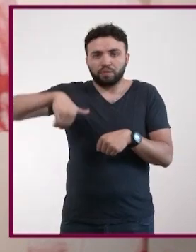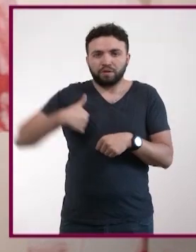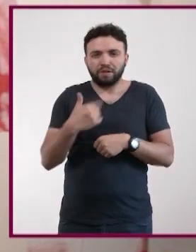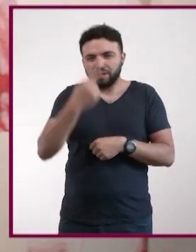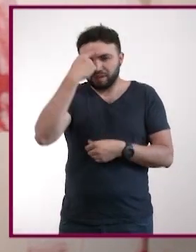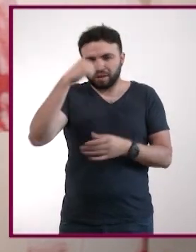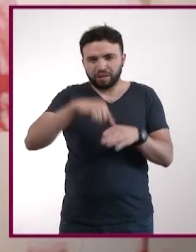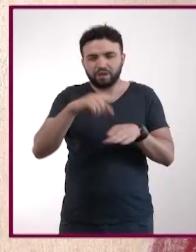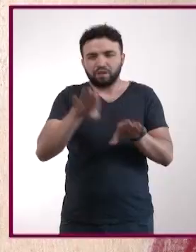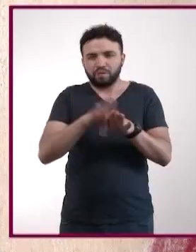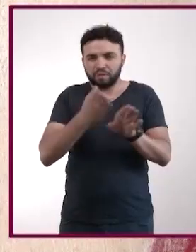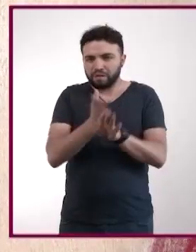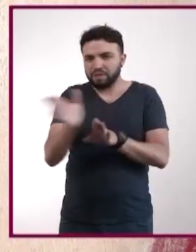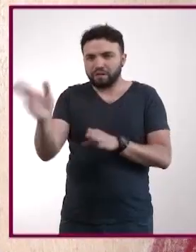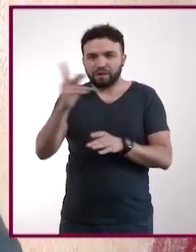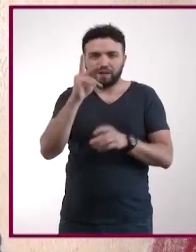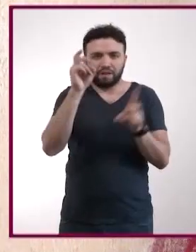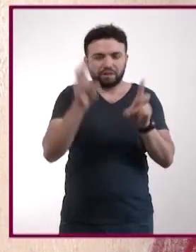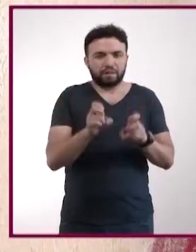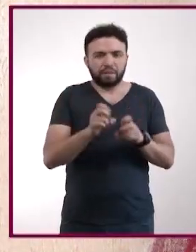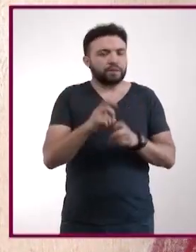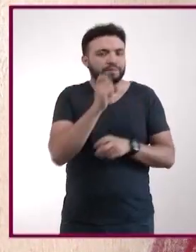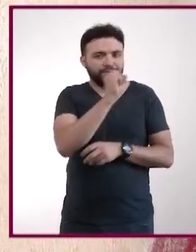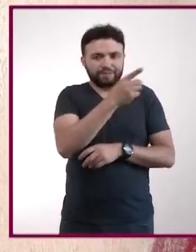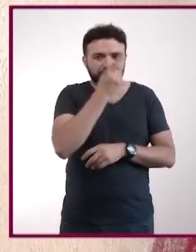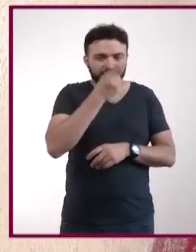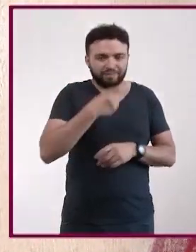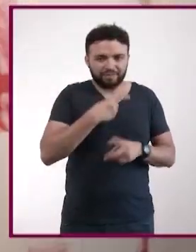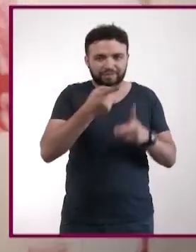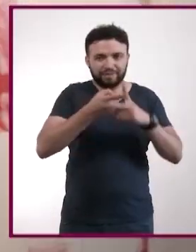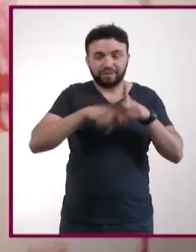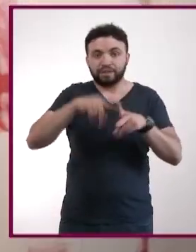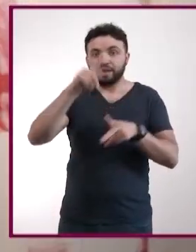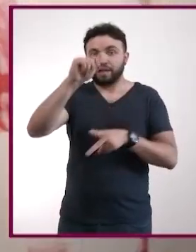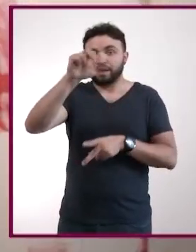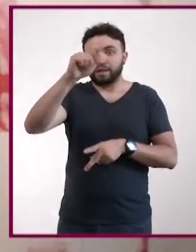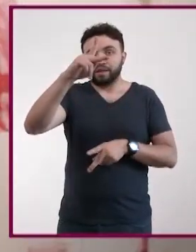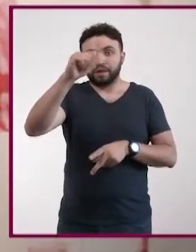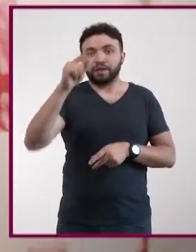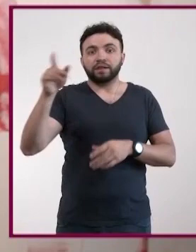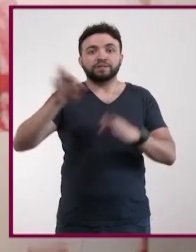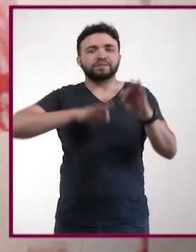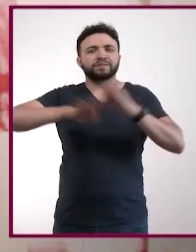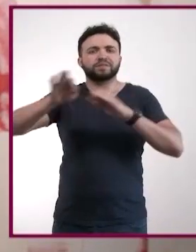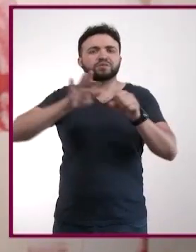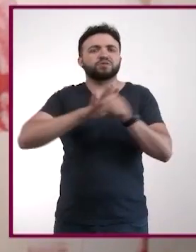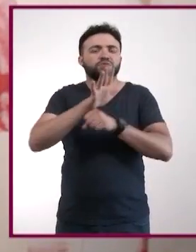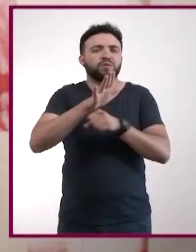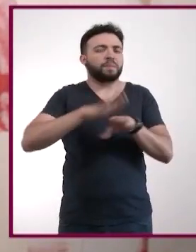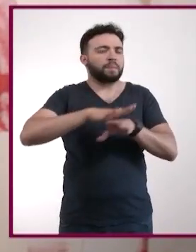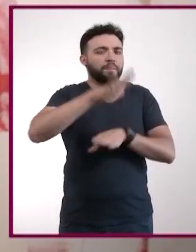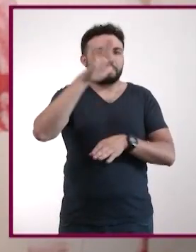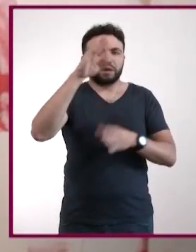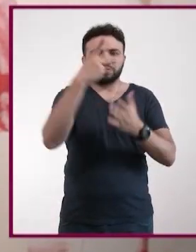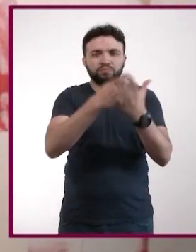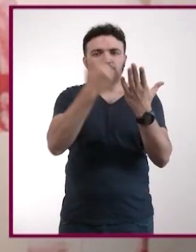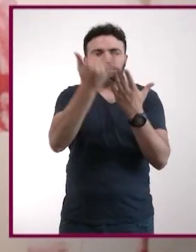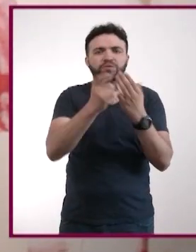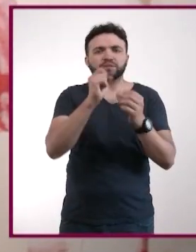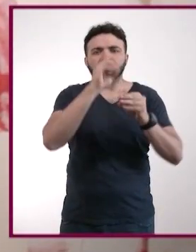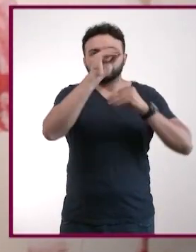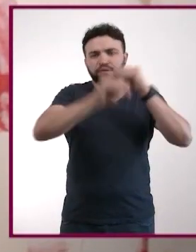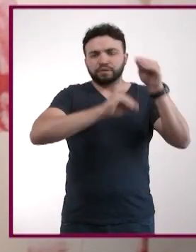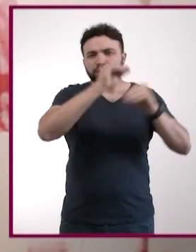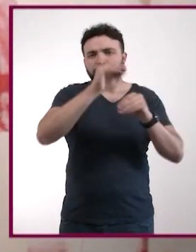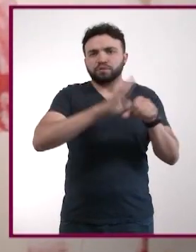estamos desviando del tema. Como nos contaba Fer al principio, el artista Taca Fernández ha trabajado uno de sus más grandes proyectos de instalación